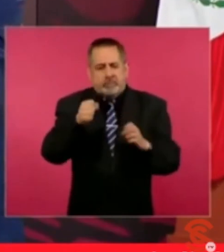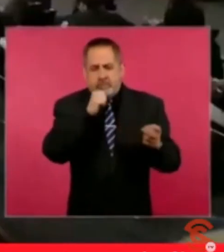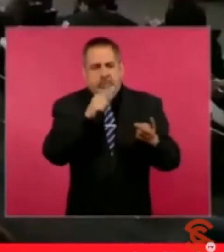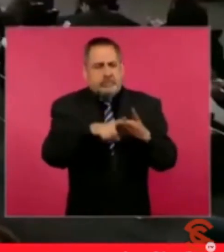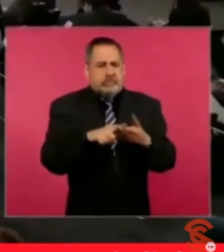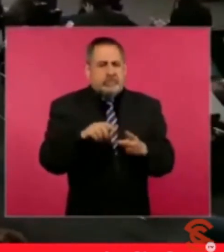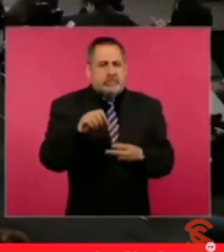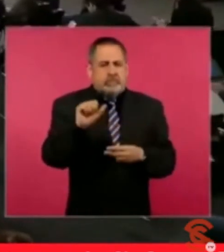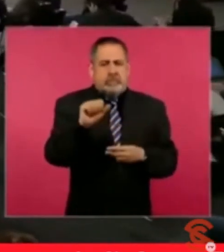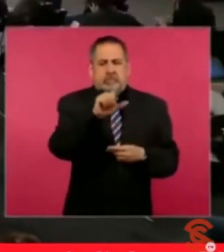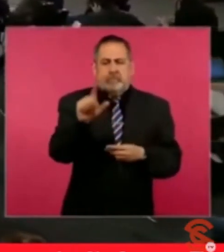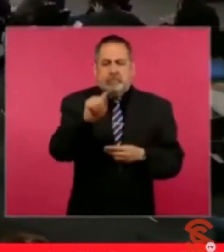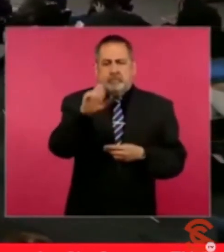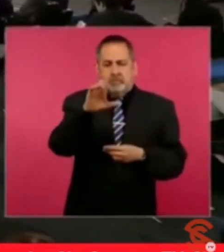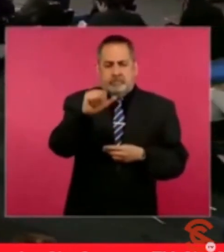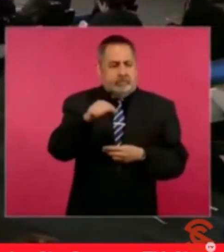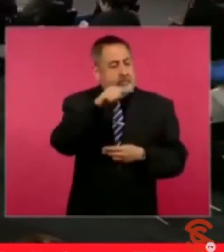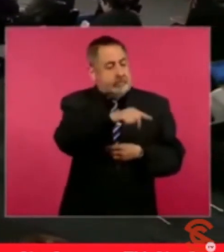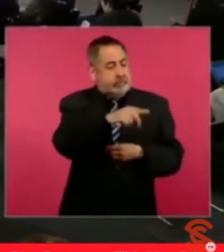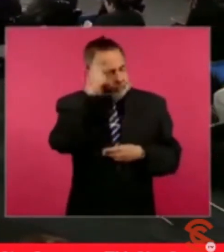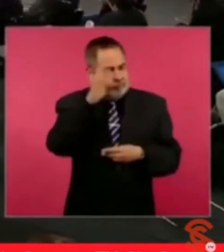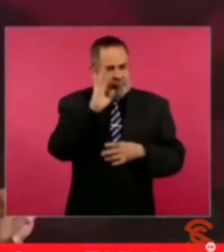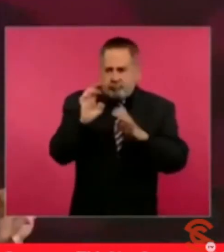de Azteca ha entrevistado a alguien,